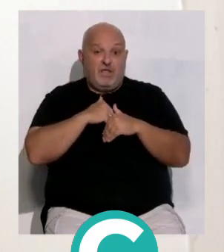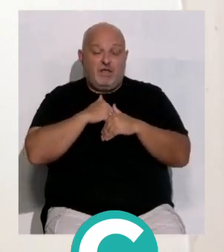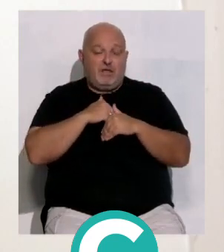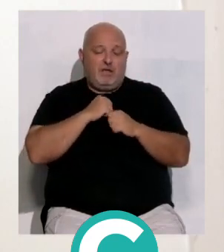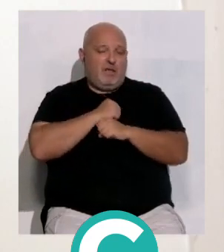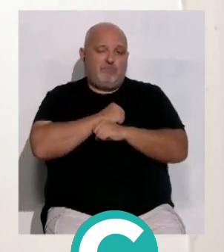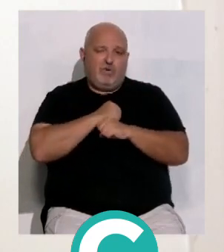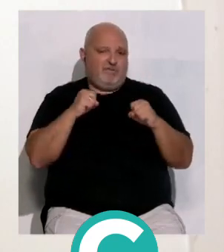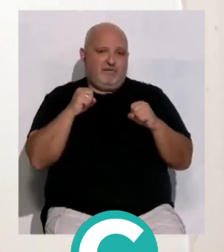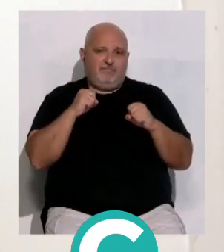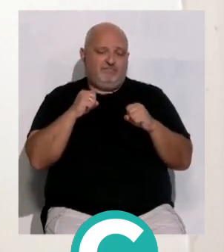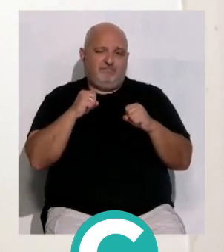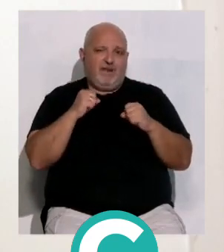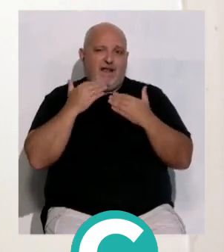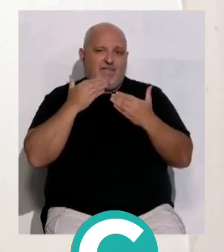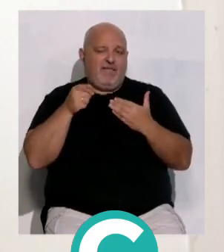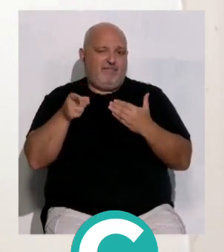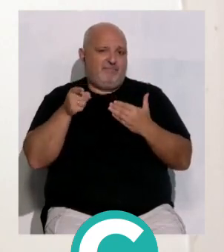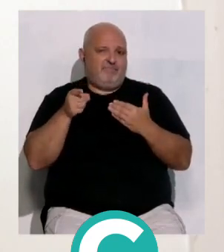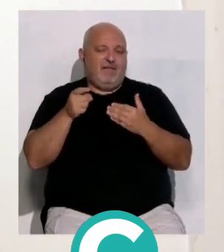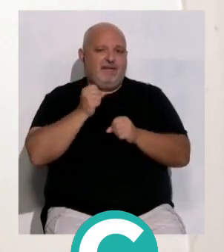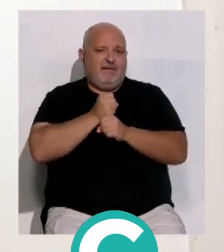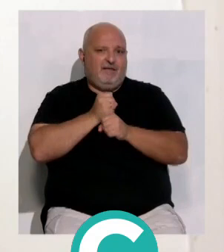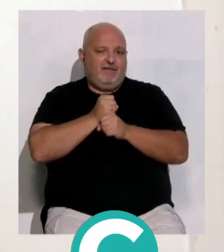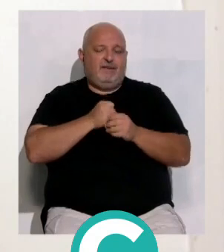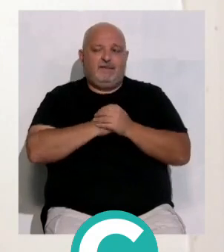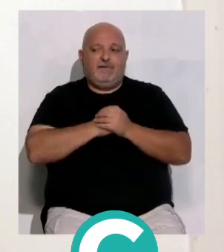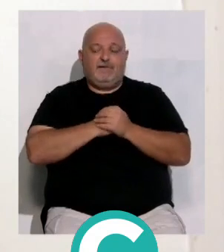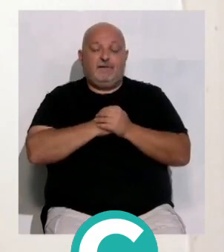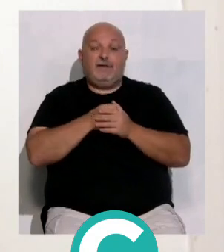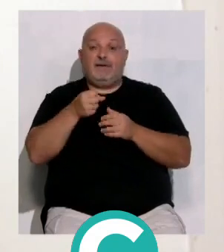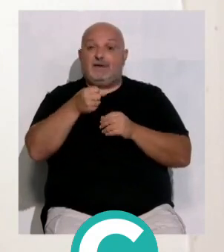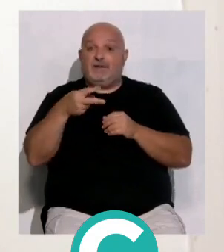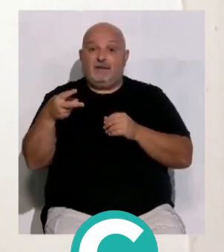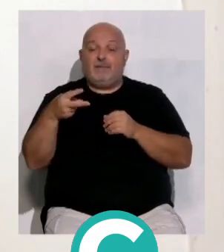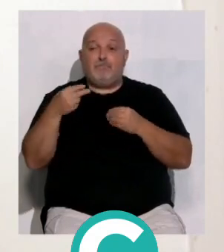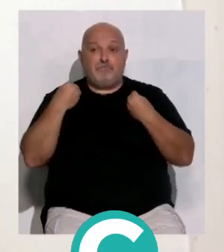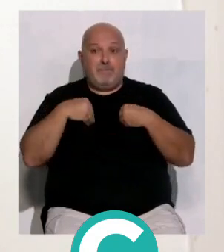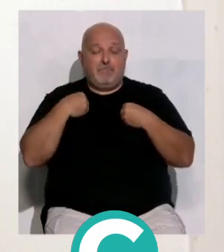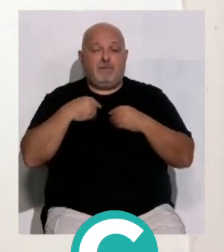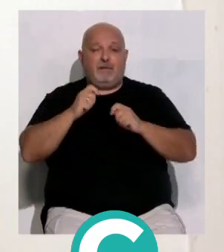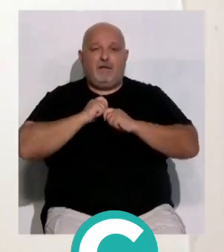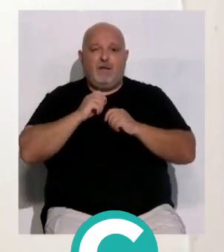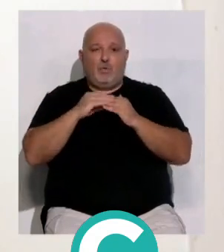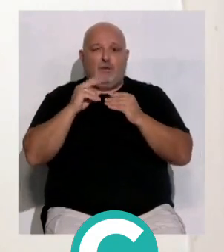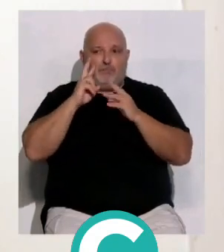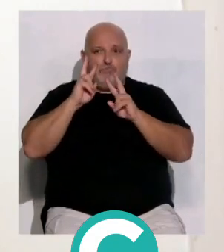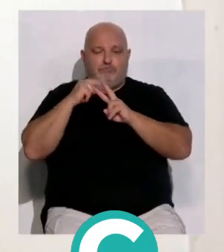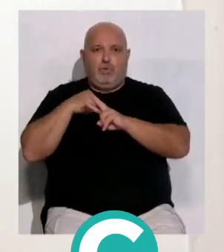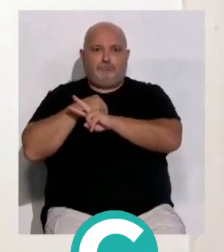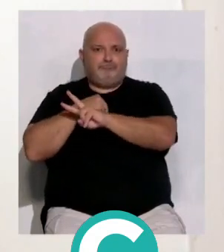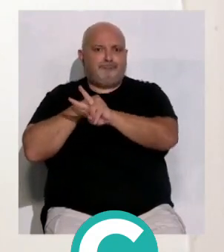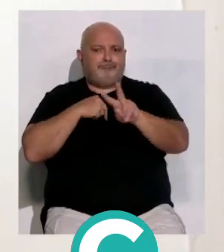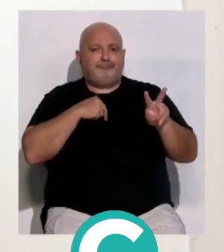era imposible poder llevar a cabo el trabajo. Y el resultado se ve precisamente en los pacientes,